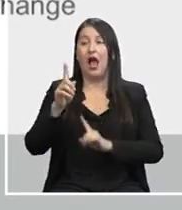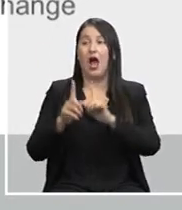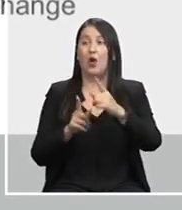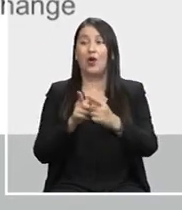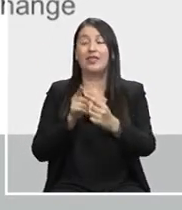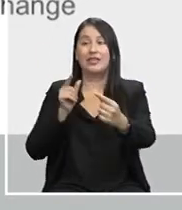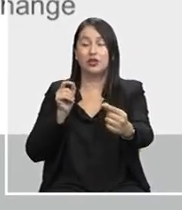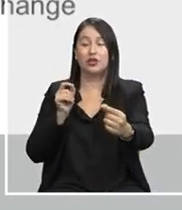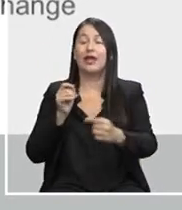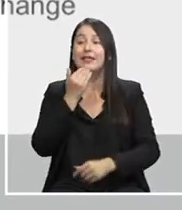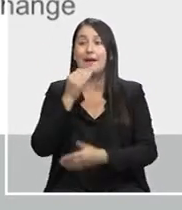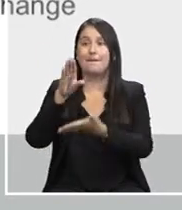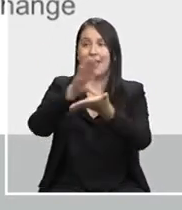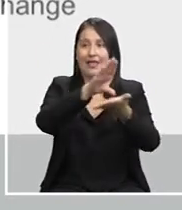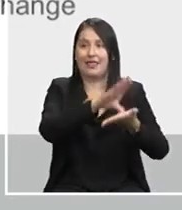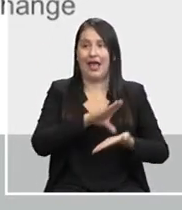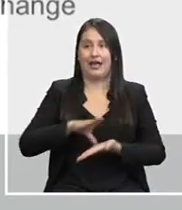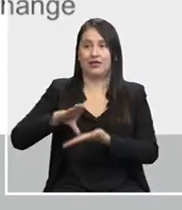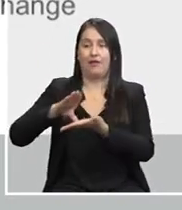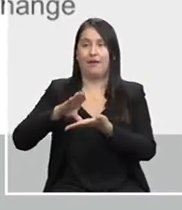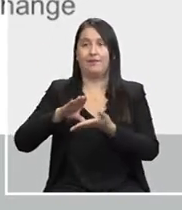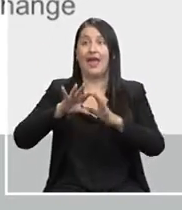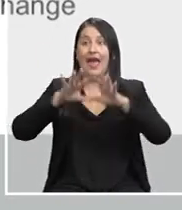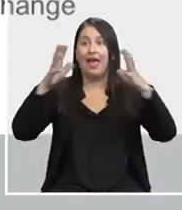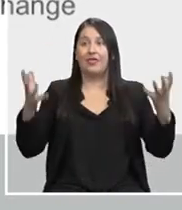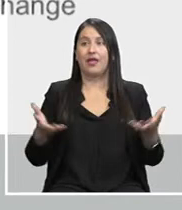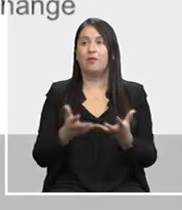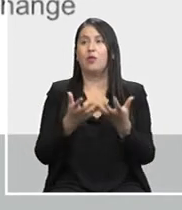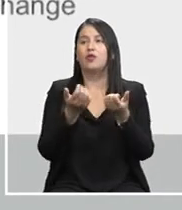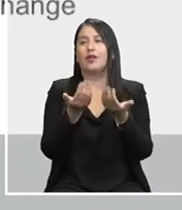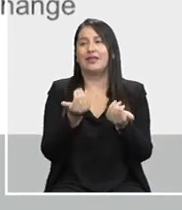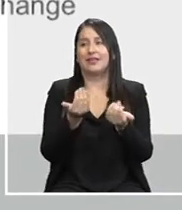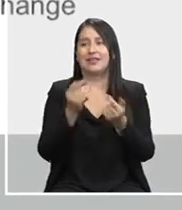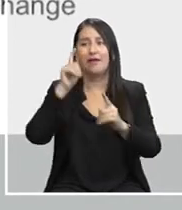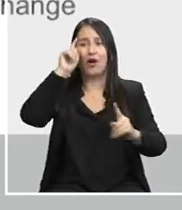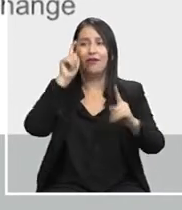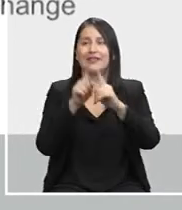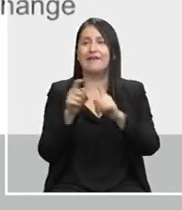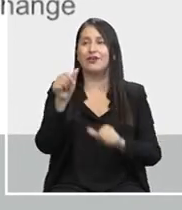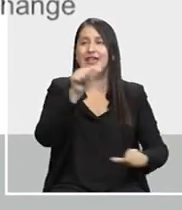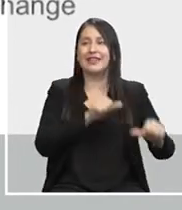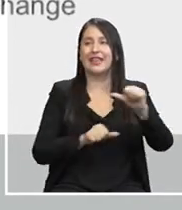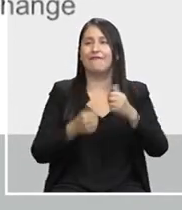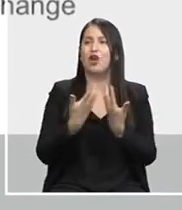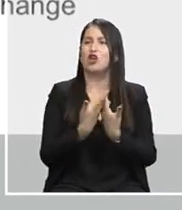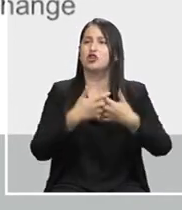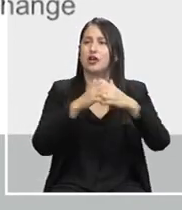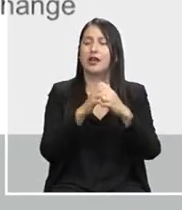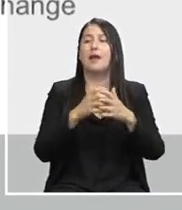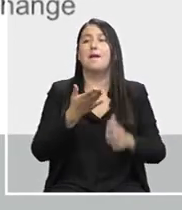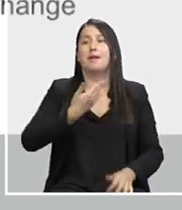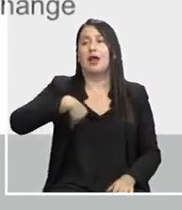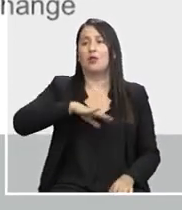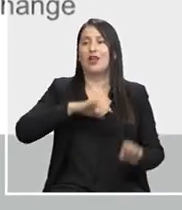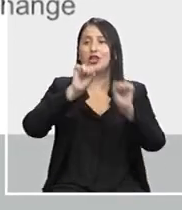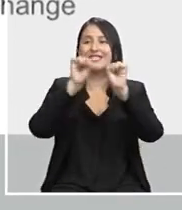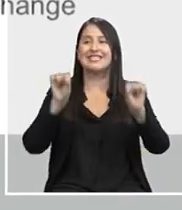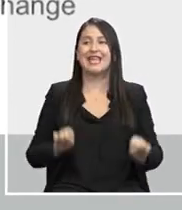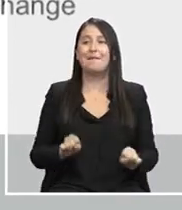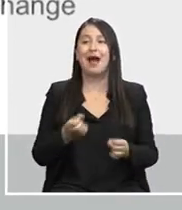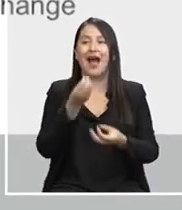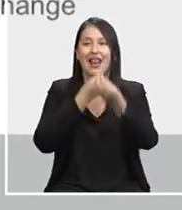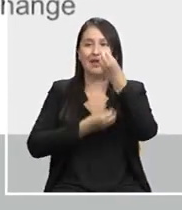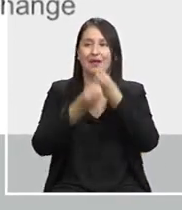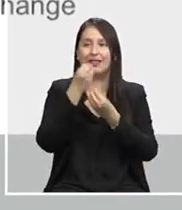nacional y local. A nivel global, necesitamos objetivos científicos sólidos para nuestros sistemas alimentarios para